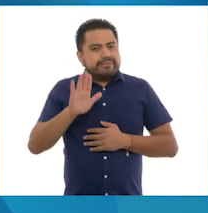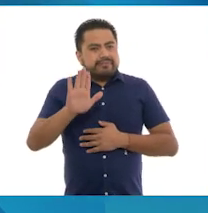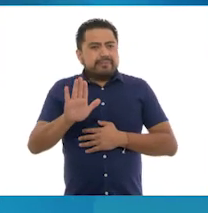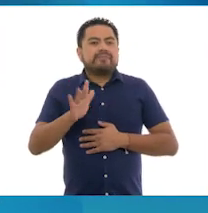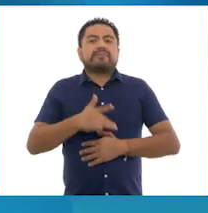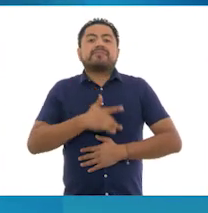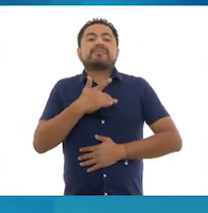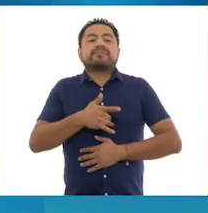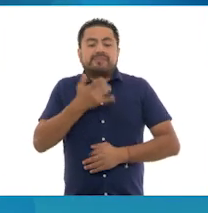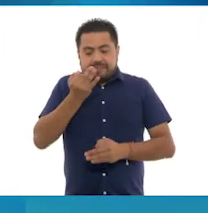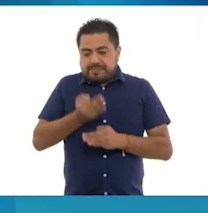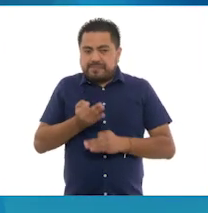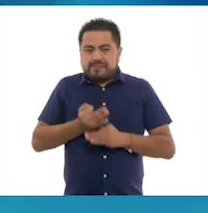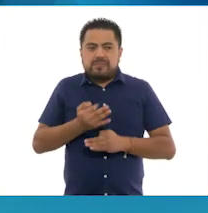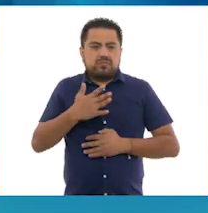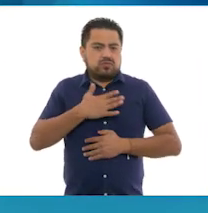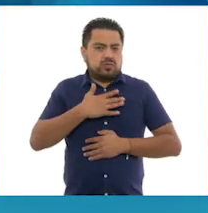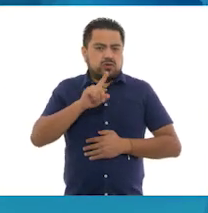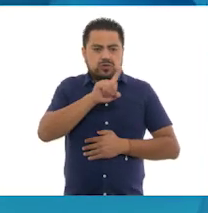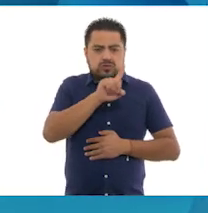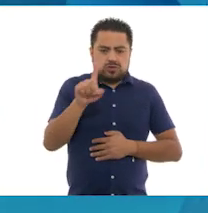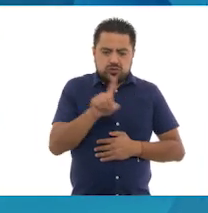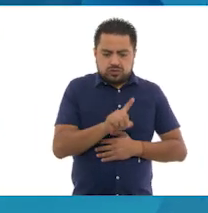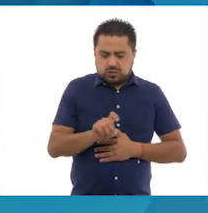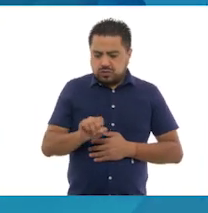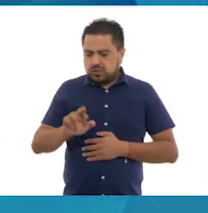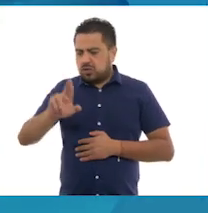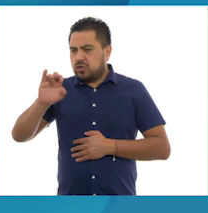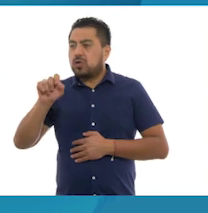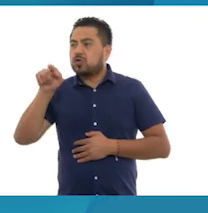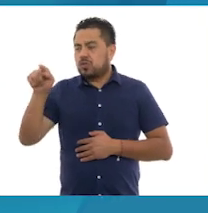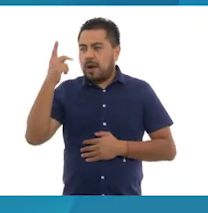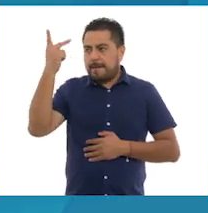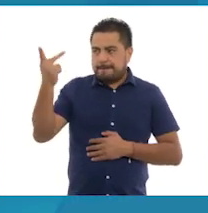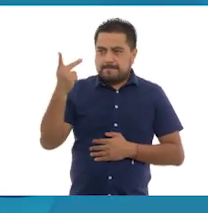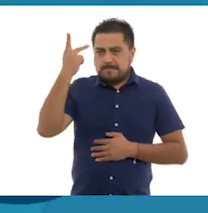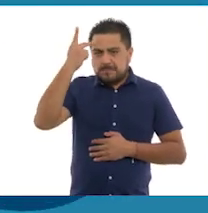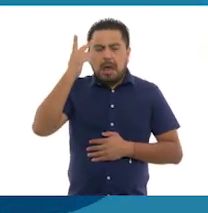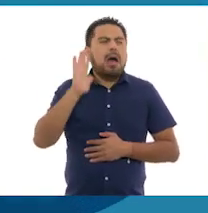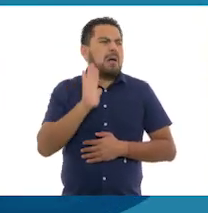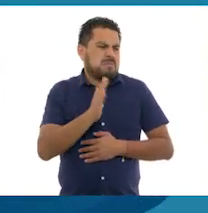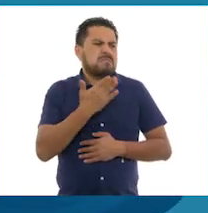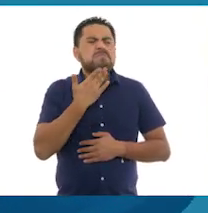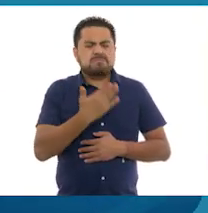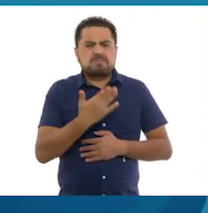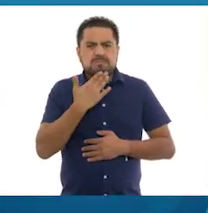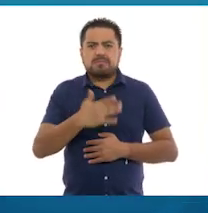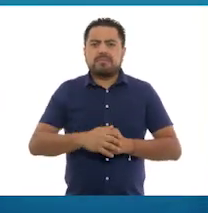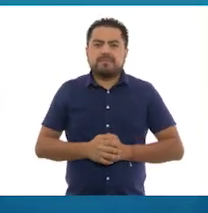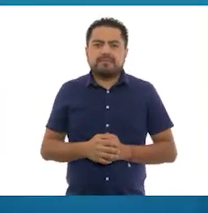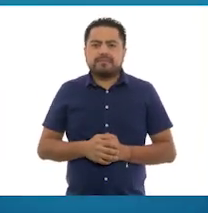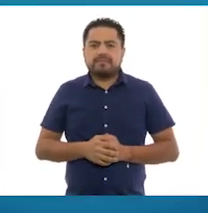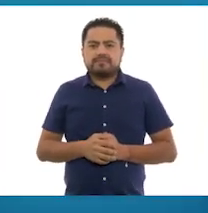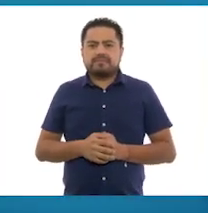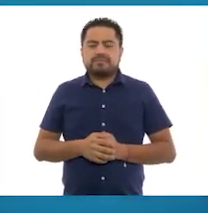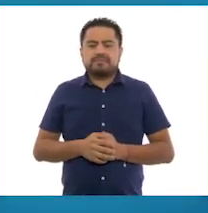¿qué te parece si yo soy el zorro, Juan Carlos, y tú eres el principito? Me parece perfecto. Muy bien, entonces vamos a